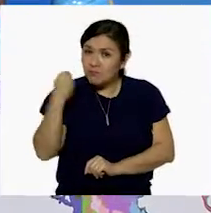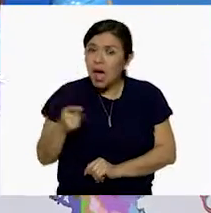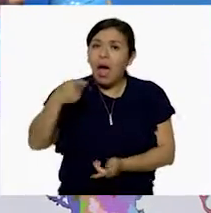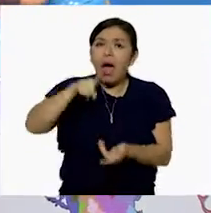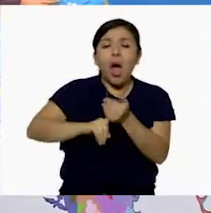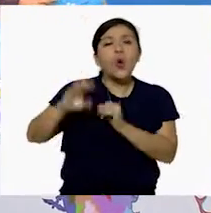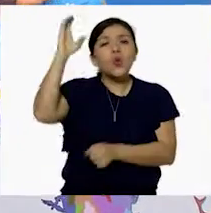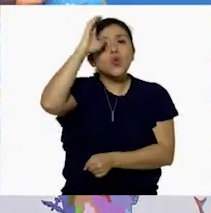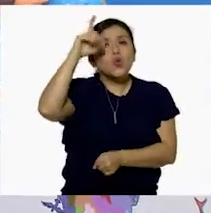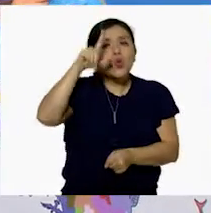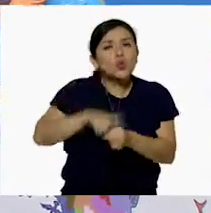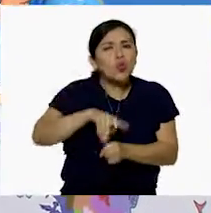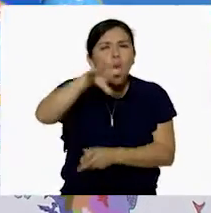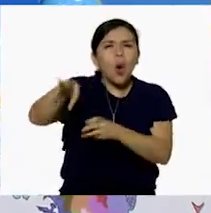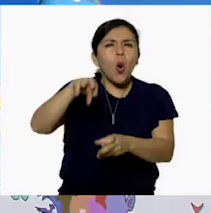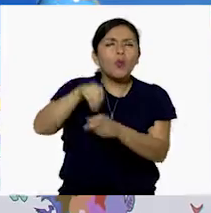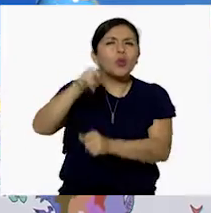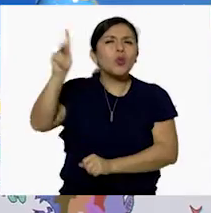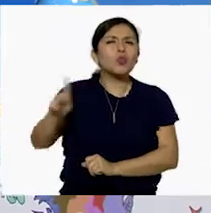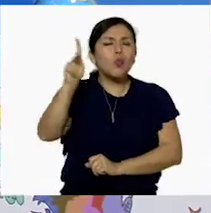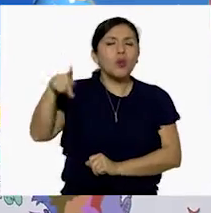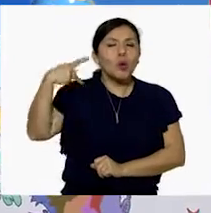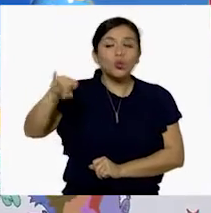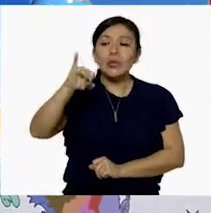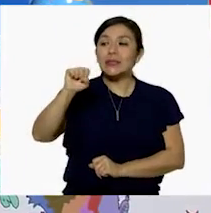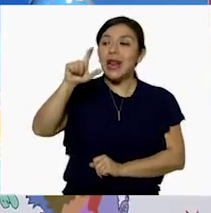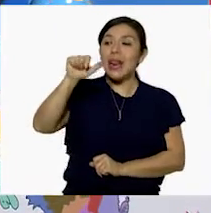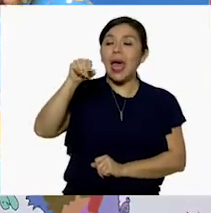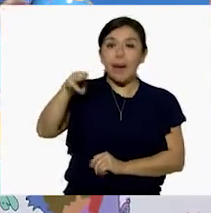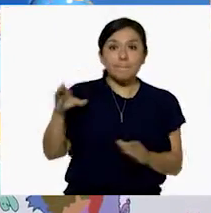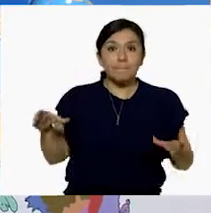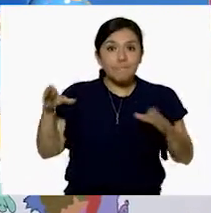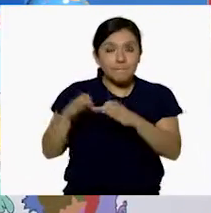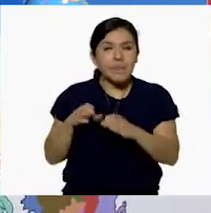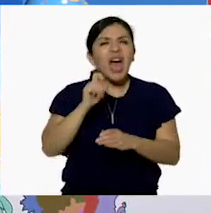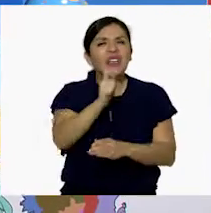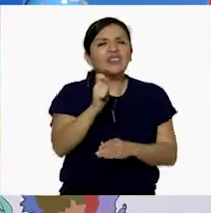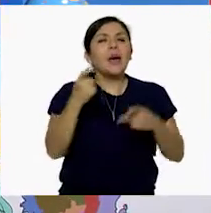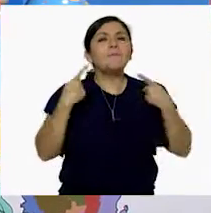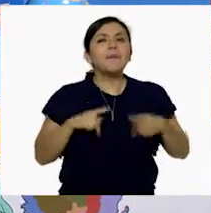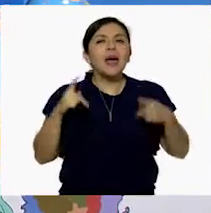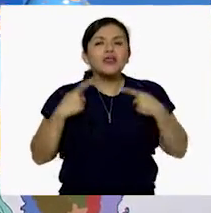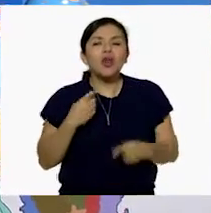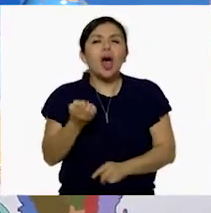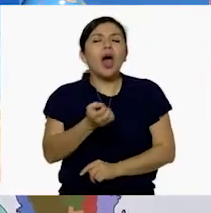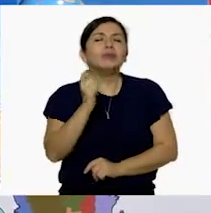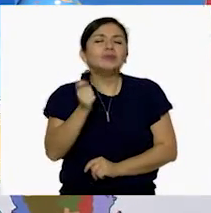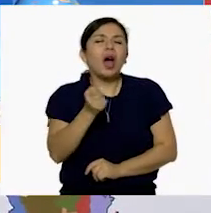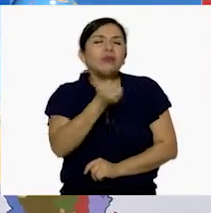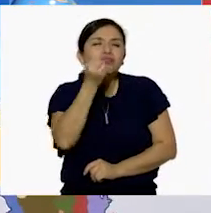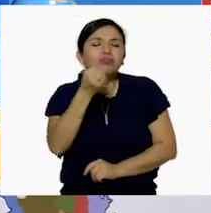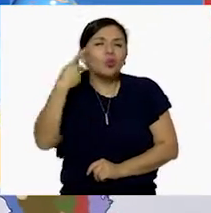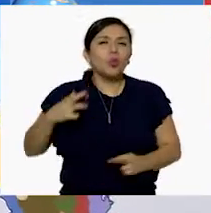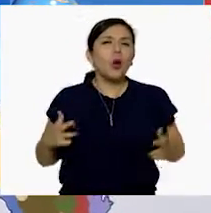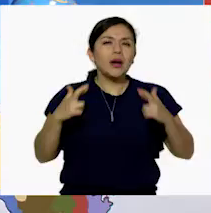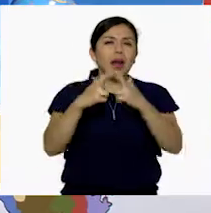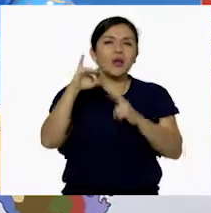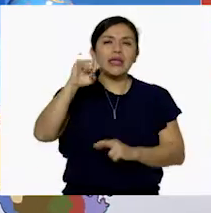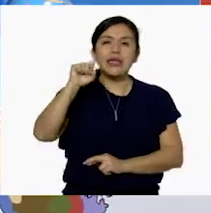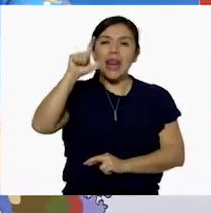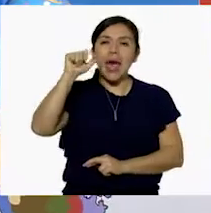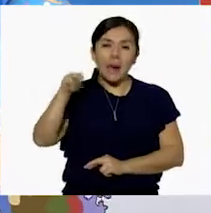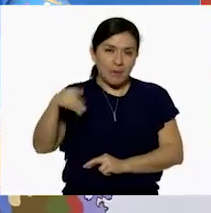prácticas culturales de todos los pueblos islámicos, es decir, de aquellas personas que profesan la religión islámica en el